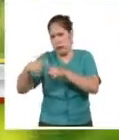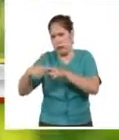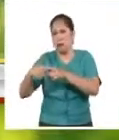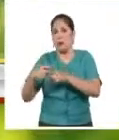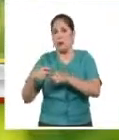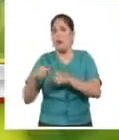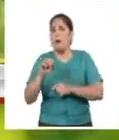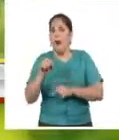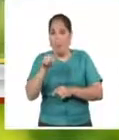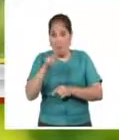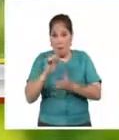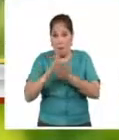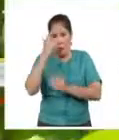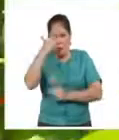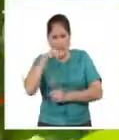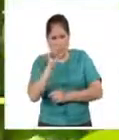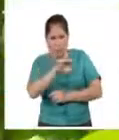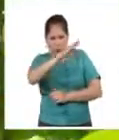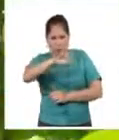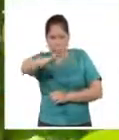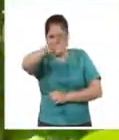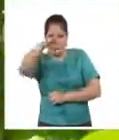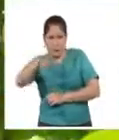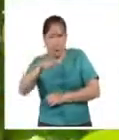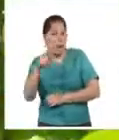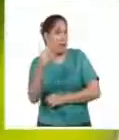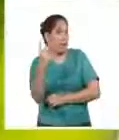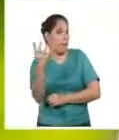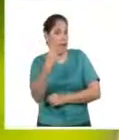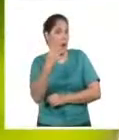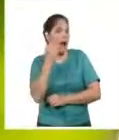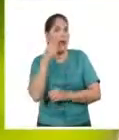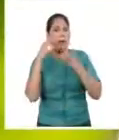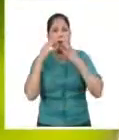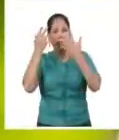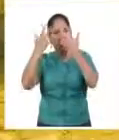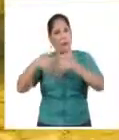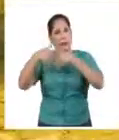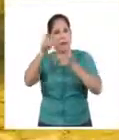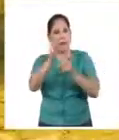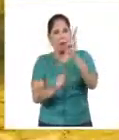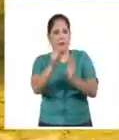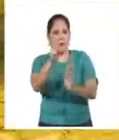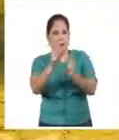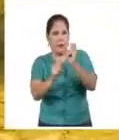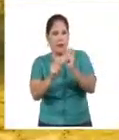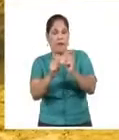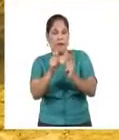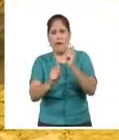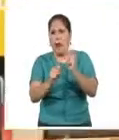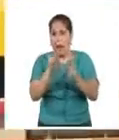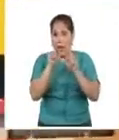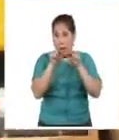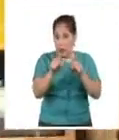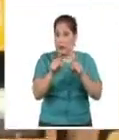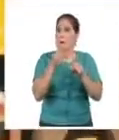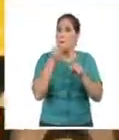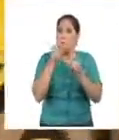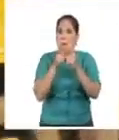donde predomina, sobre todo en los cuatro primeros, la producción de café y en el último existen las